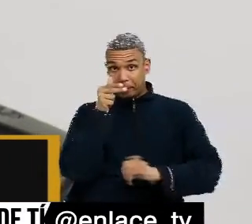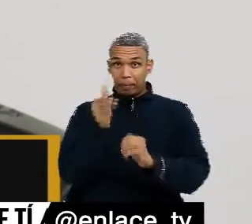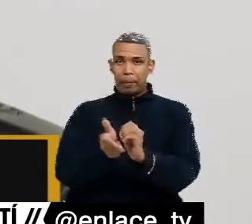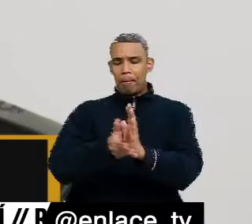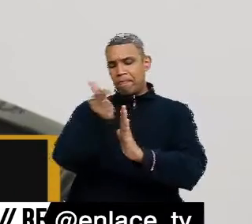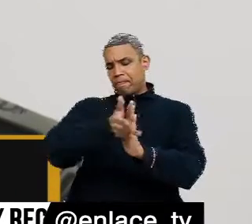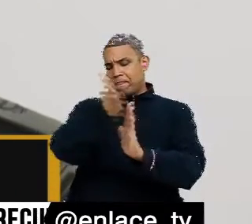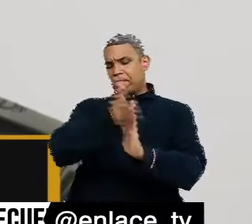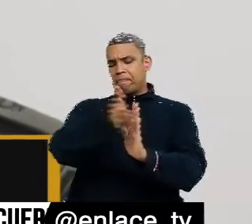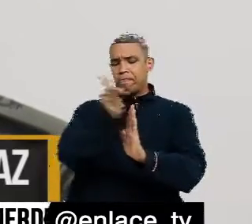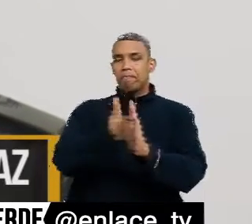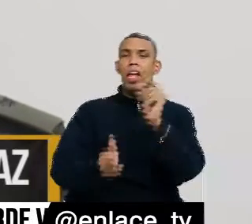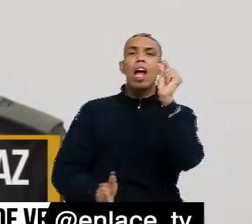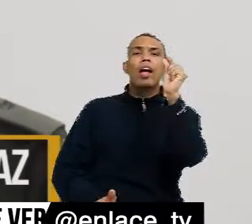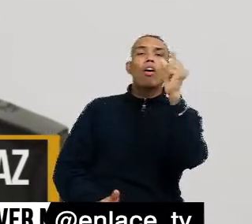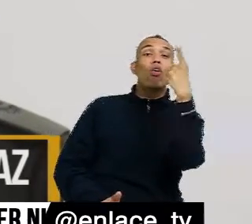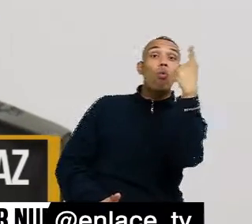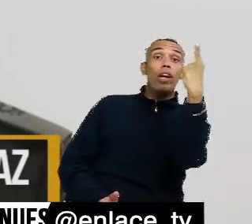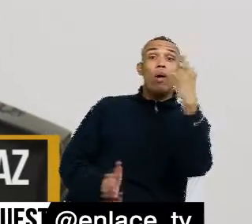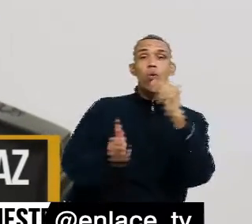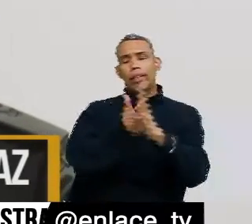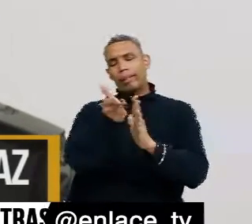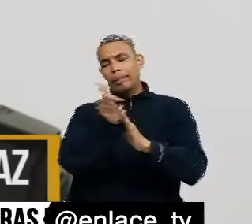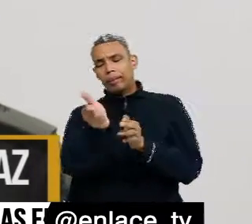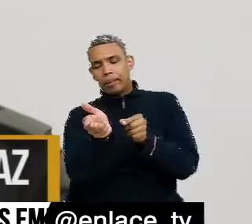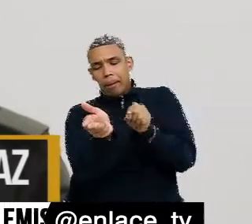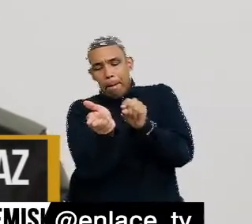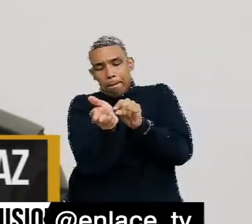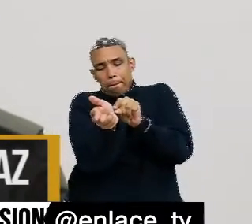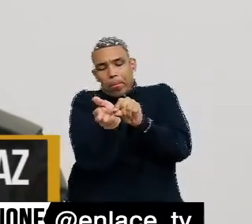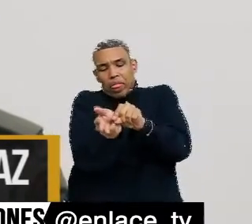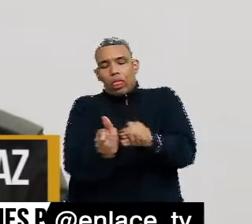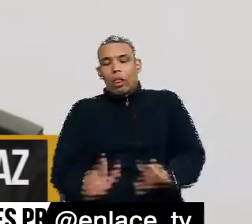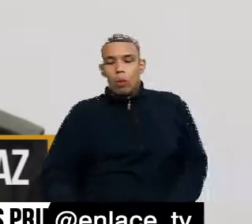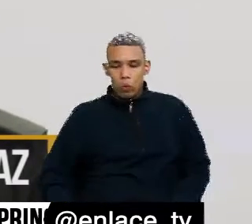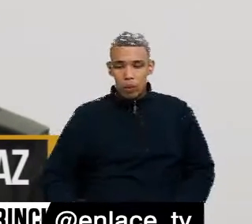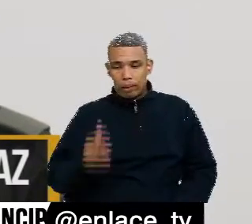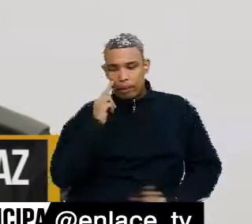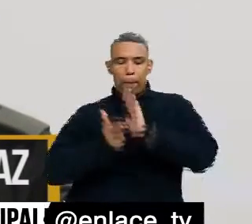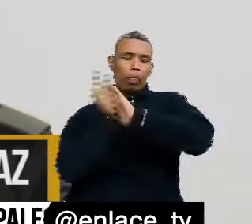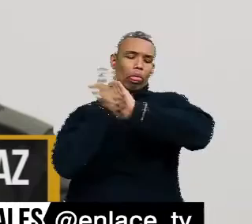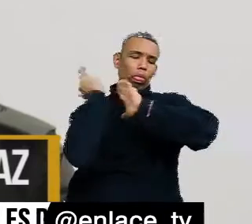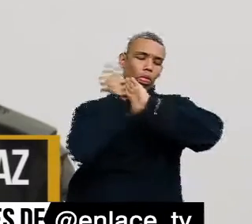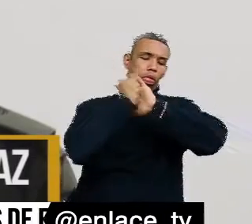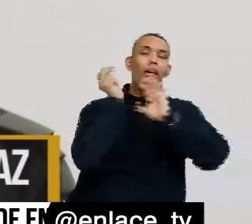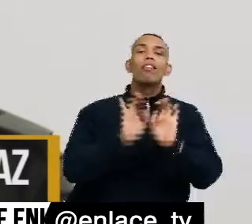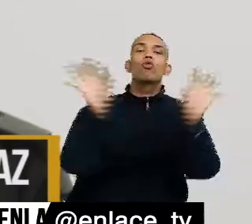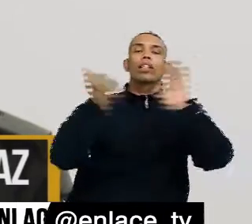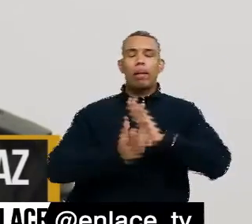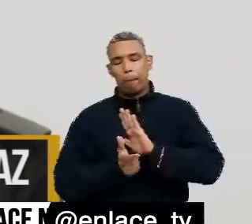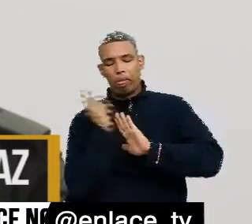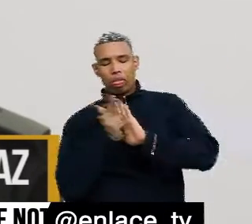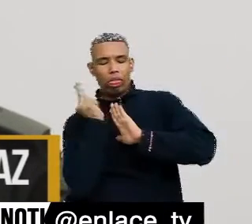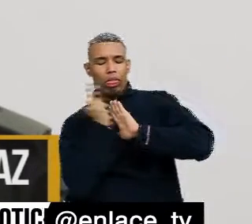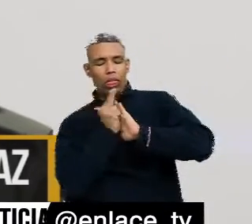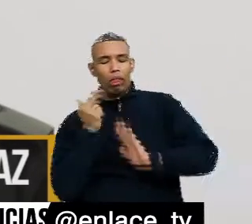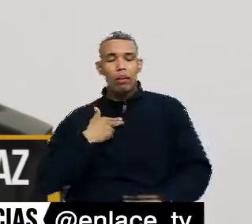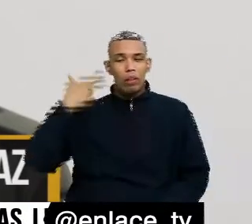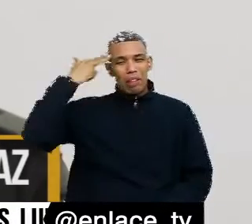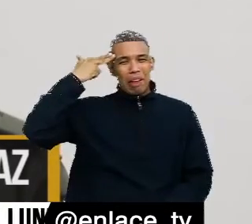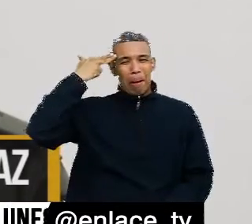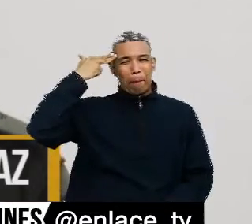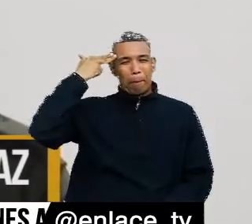de acuerdo a la descripción dada por los mismos ciudadanos, pues se suicidó jugando ruleta rusa.